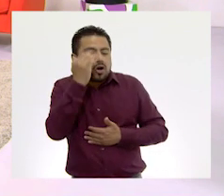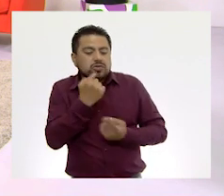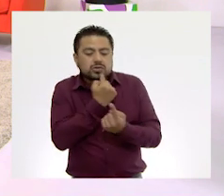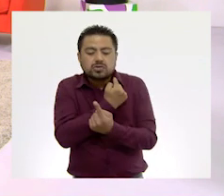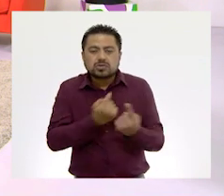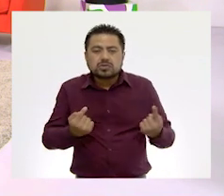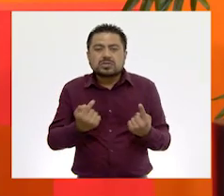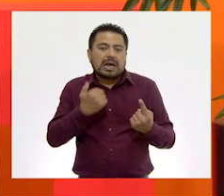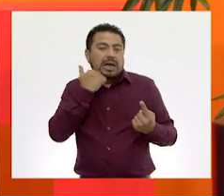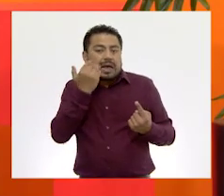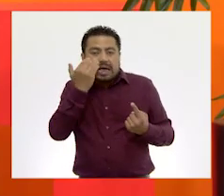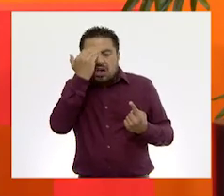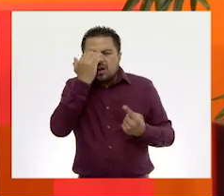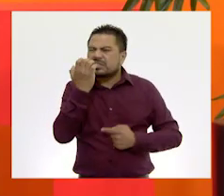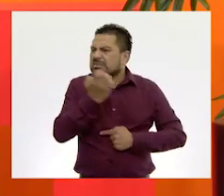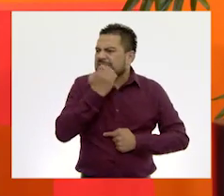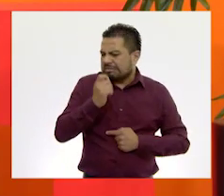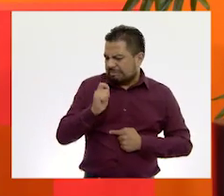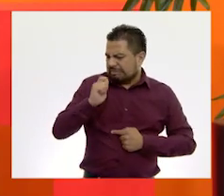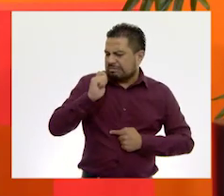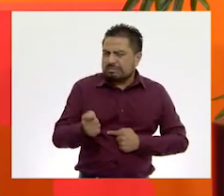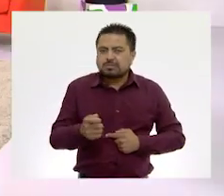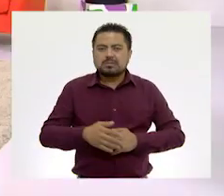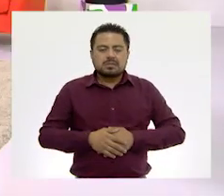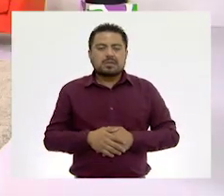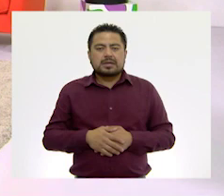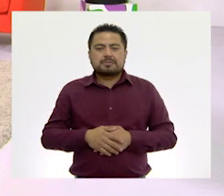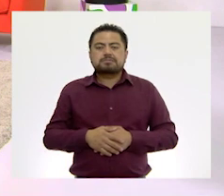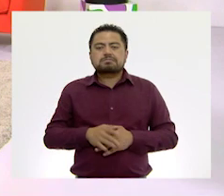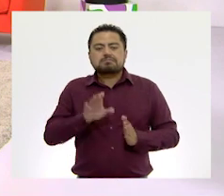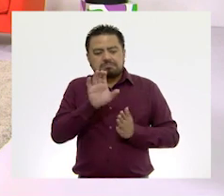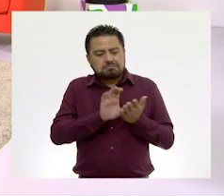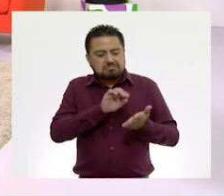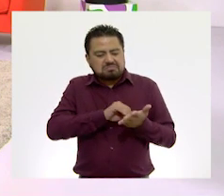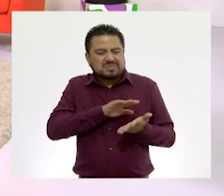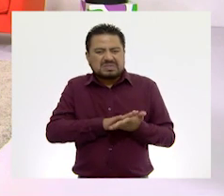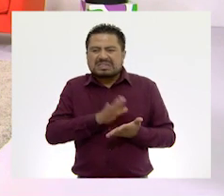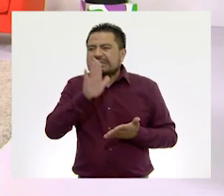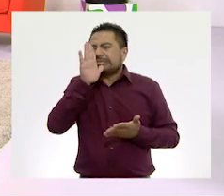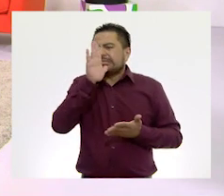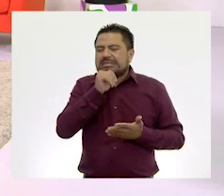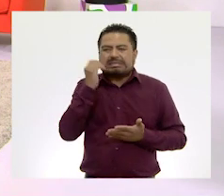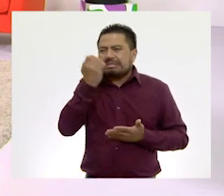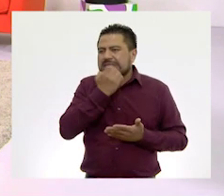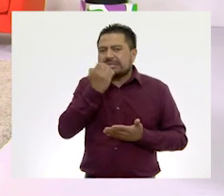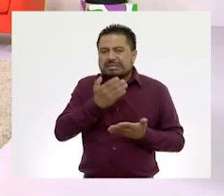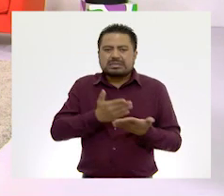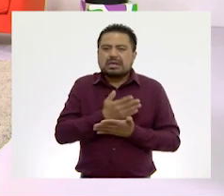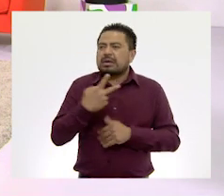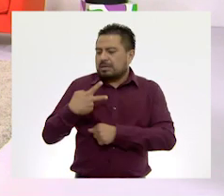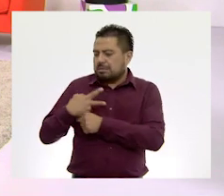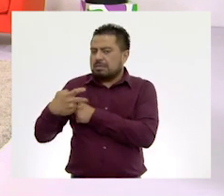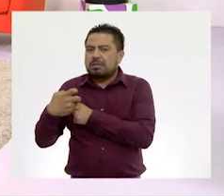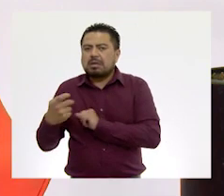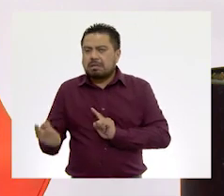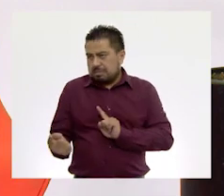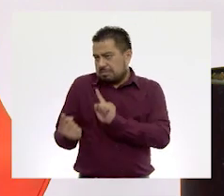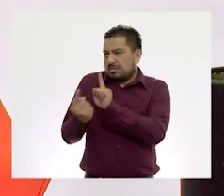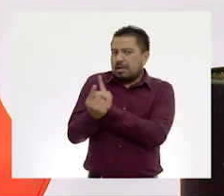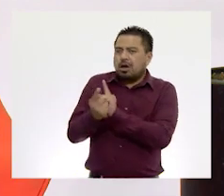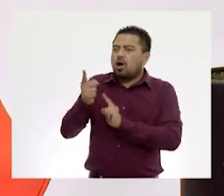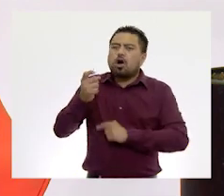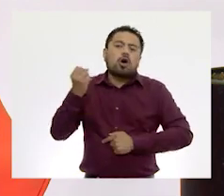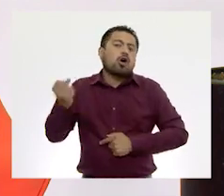Y que quería conocer la escuela, y bueno, total, la agenda no permitió que fuera a la escuela, pero nos invitaron a verla, en donde dio